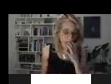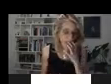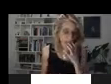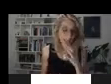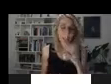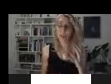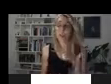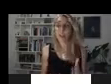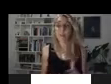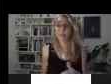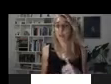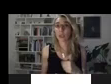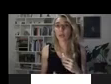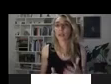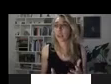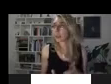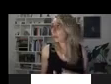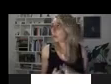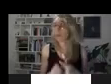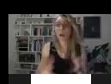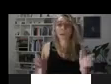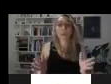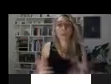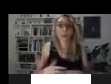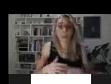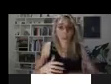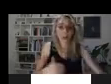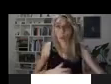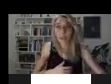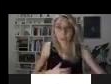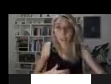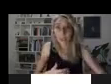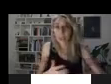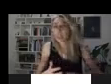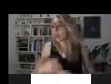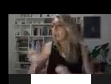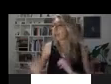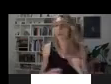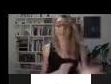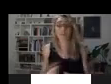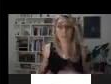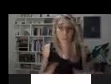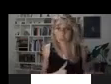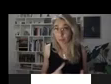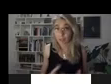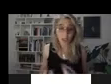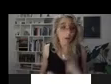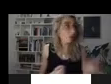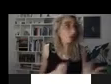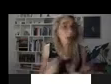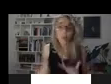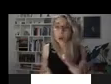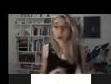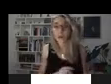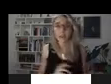arte. En el caso, por ejemplo, de Brasil, cuando uno va a visitar cualquier galería y pide